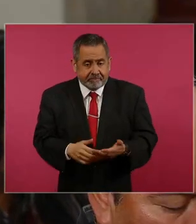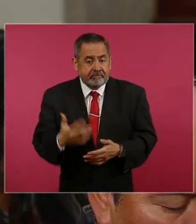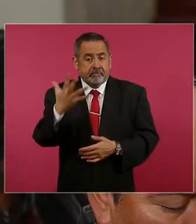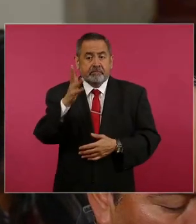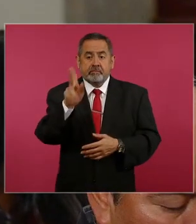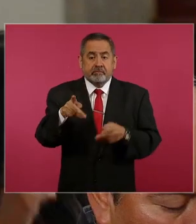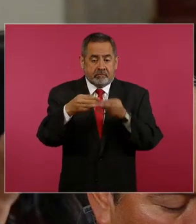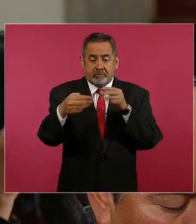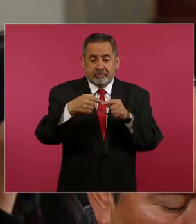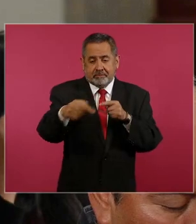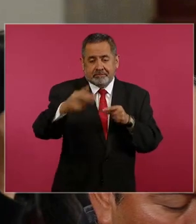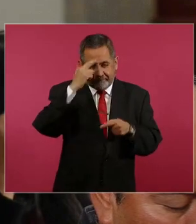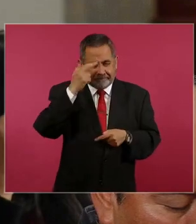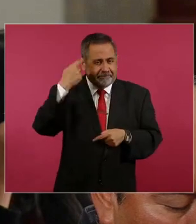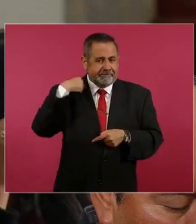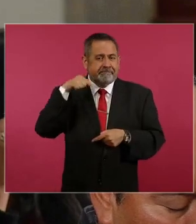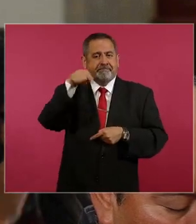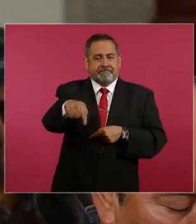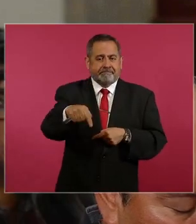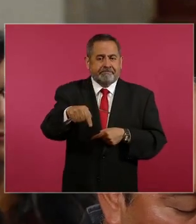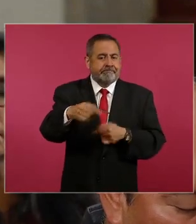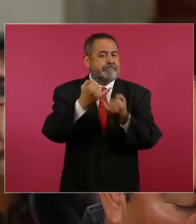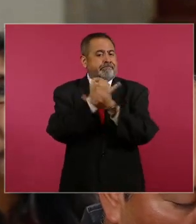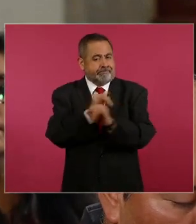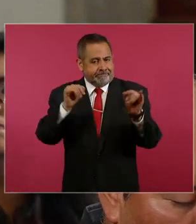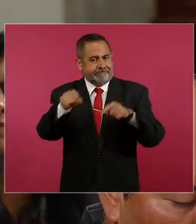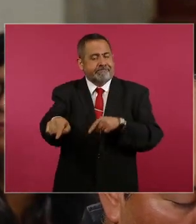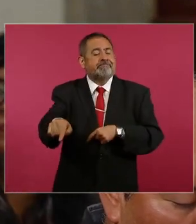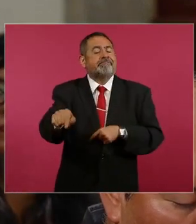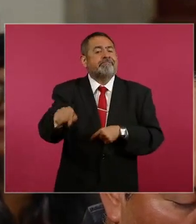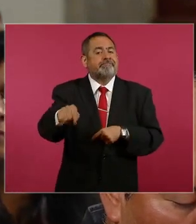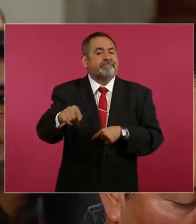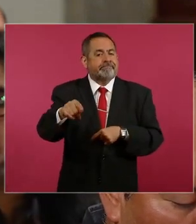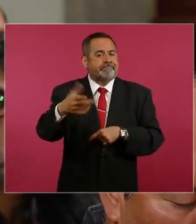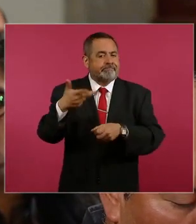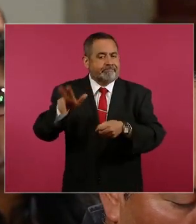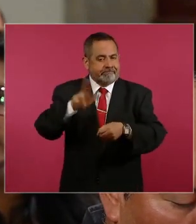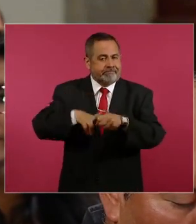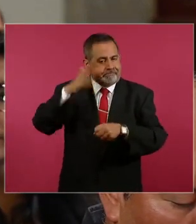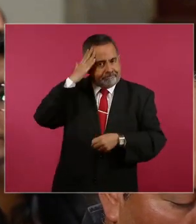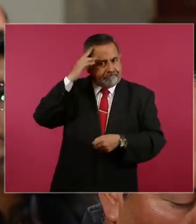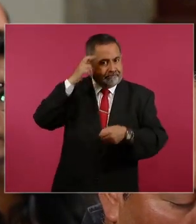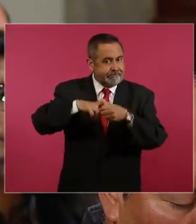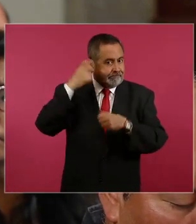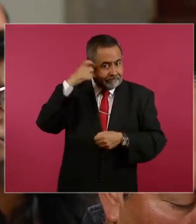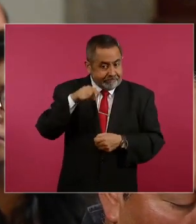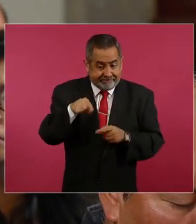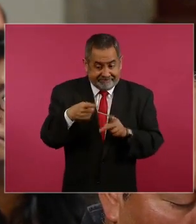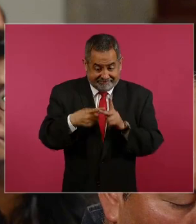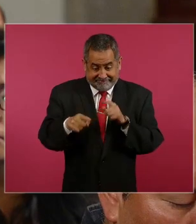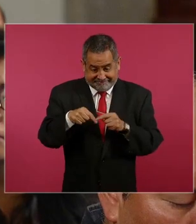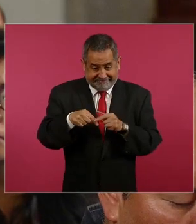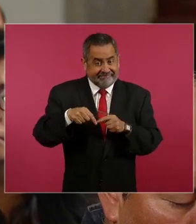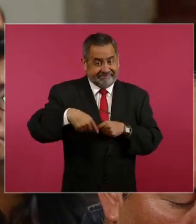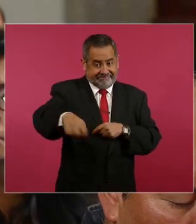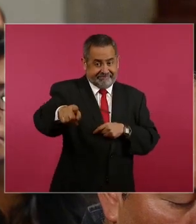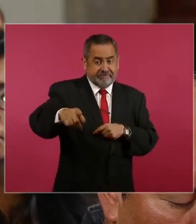kilómetros. ¿Se acuerda cuando fue usted a inaugurar a Querétaro el hospital general? Desde ahí inicia prácticamente